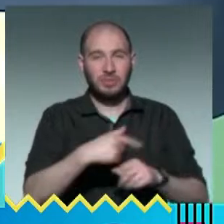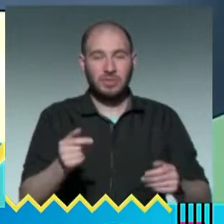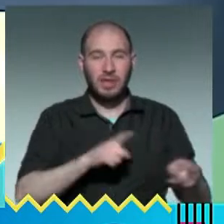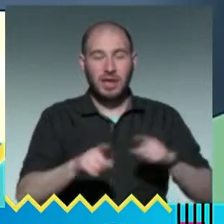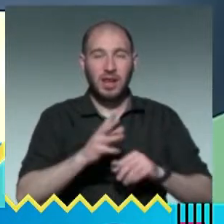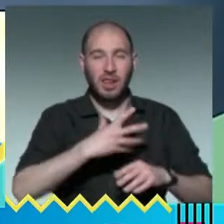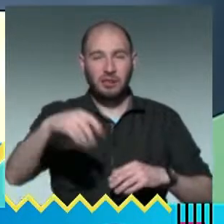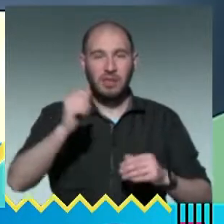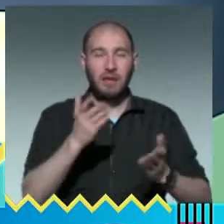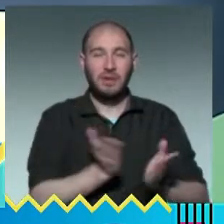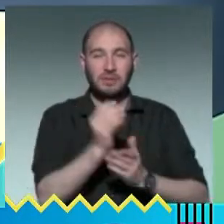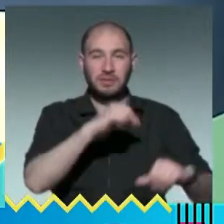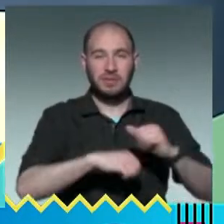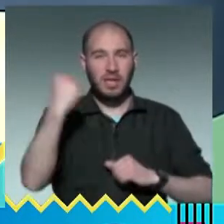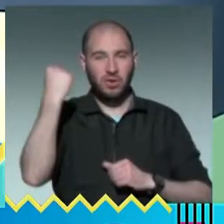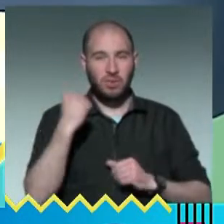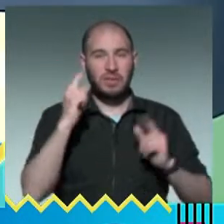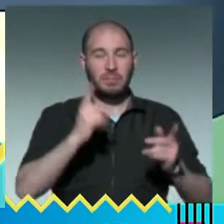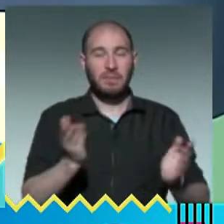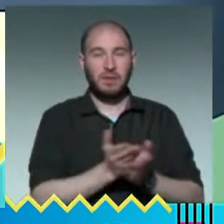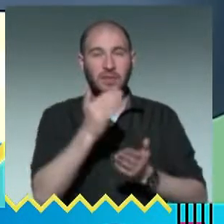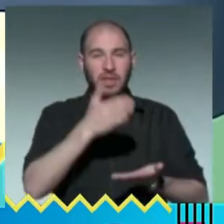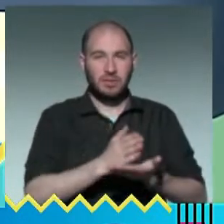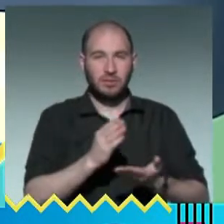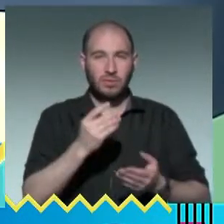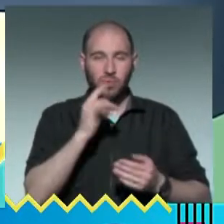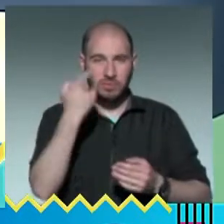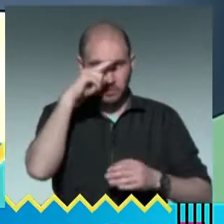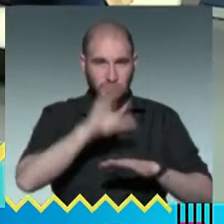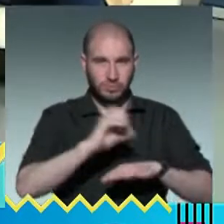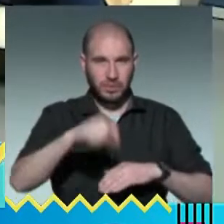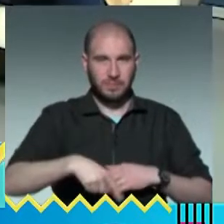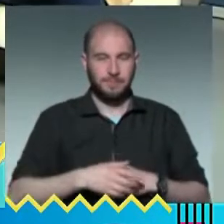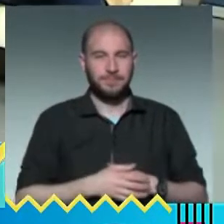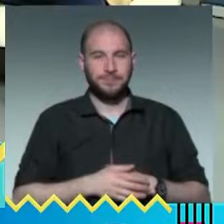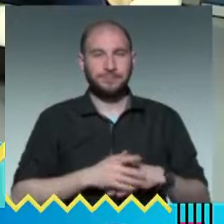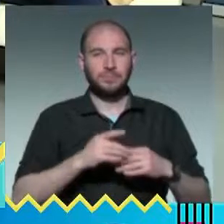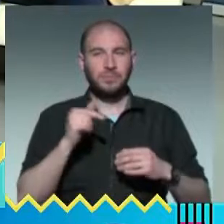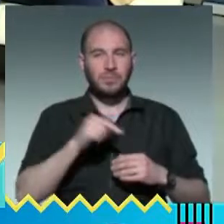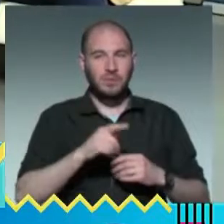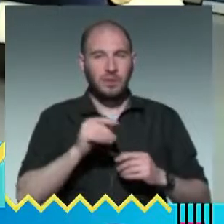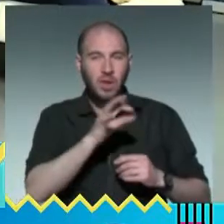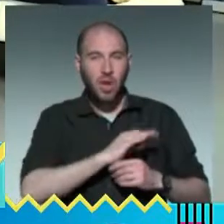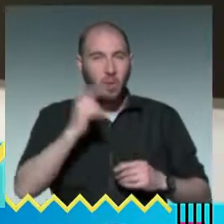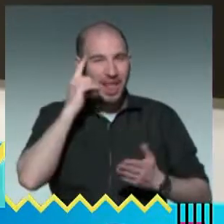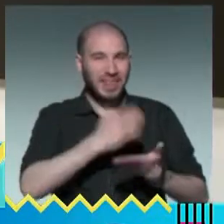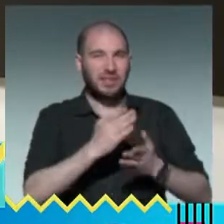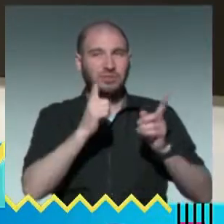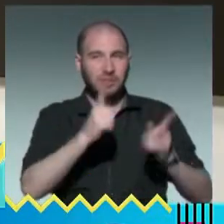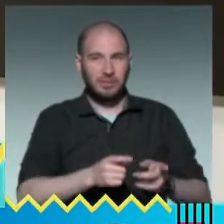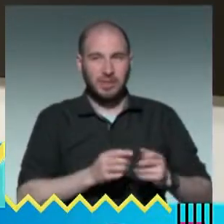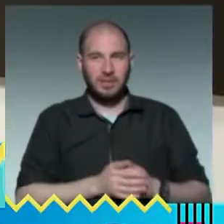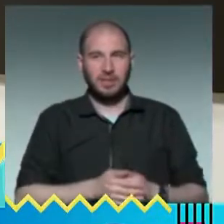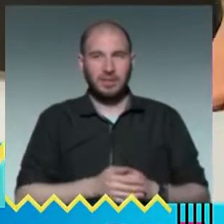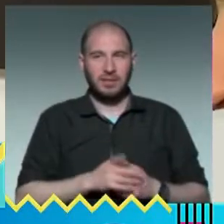carrera de Logística de la Facultad de Ciencias Económicas y de la Facultad de Derecho de la Casa, de la Universidad Nacional de Cuyo. Y la visión del derecho también